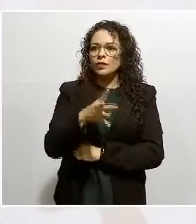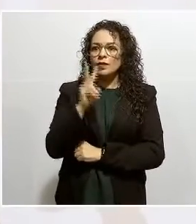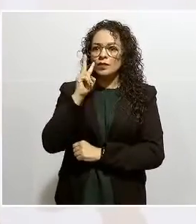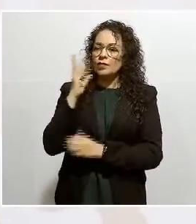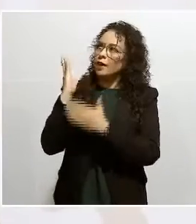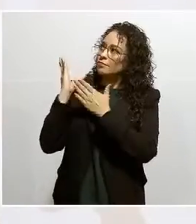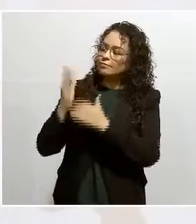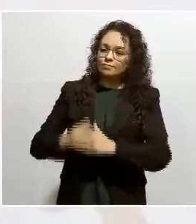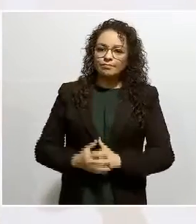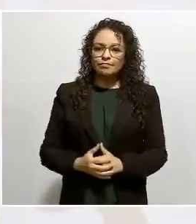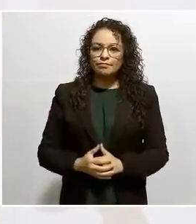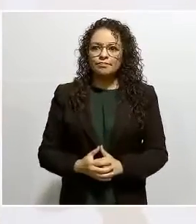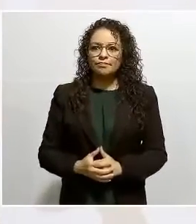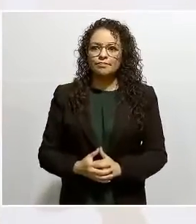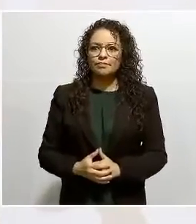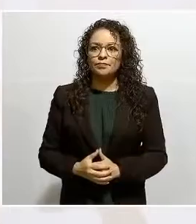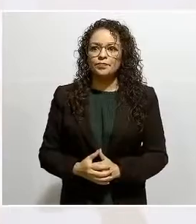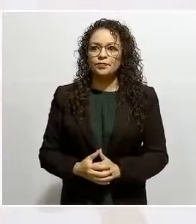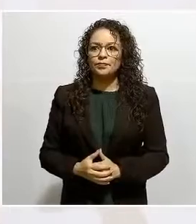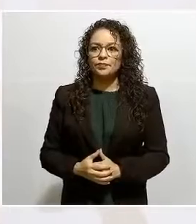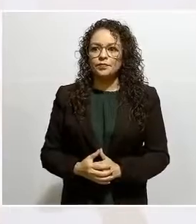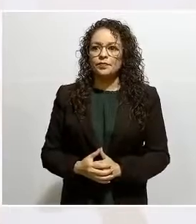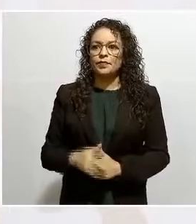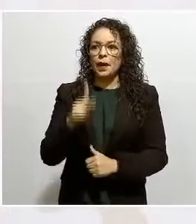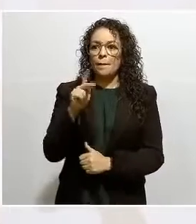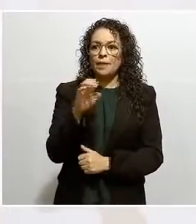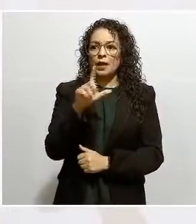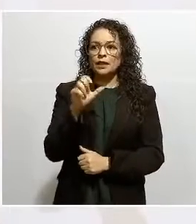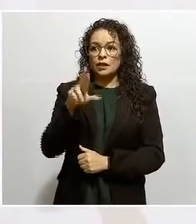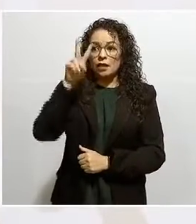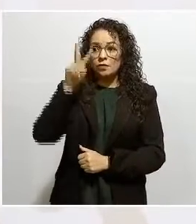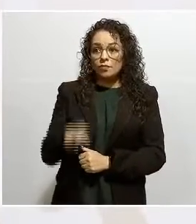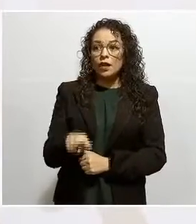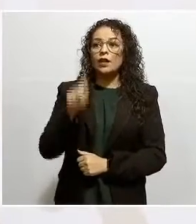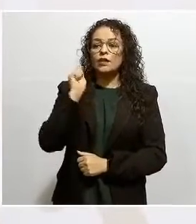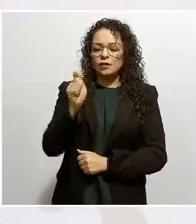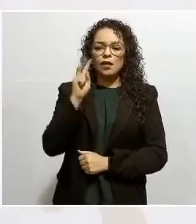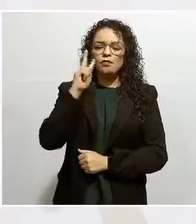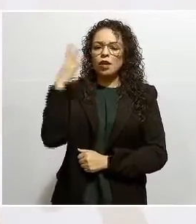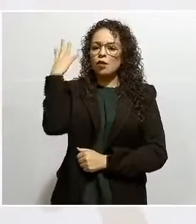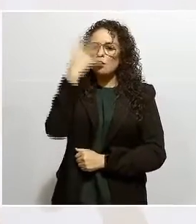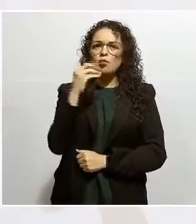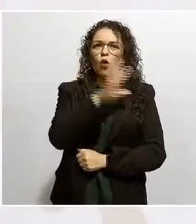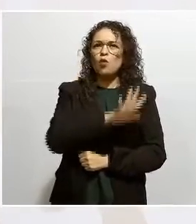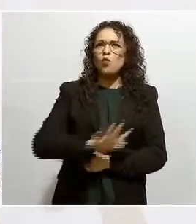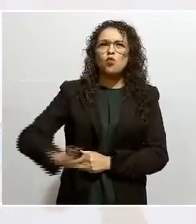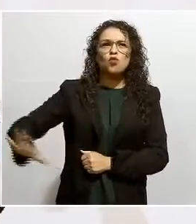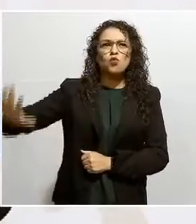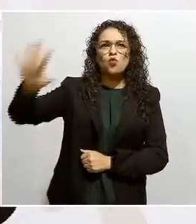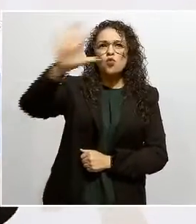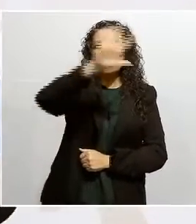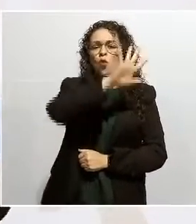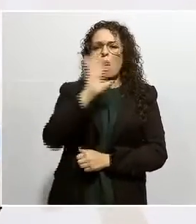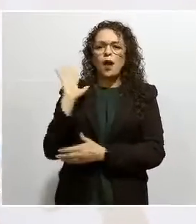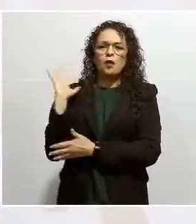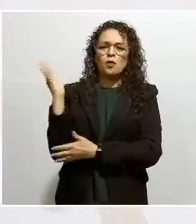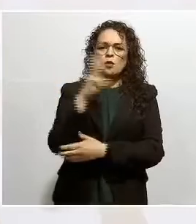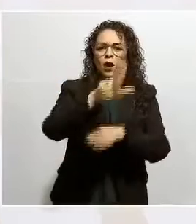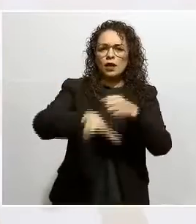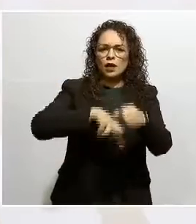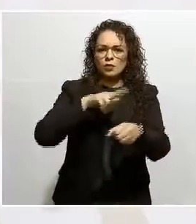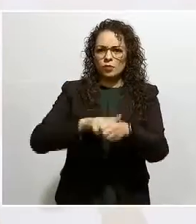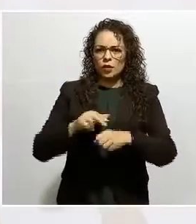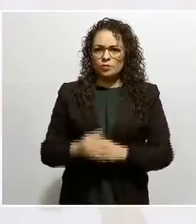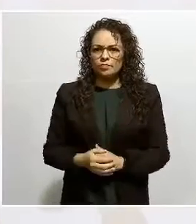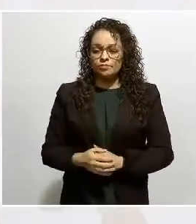volcán, y de quien, decía Pellicer, llevaba la temperatura del paisaje en la sangre. La colección nos hace también